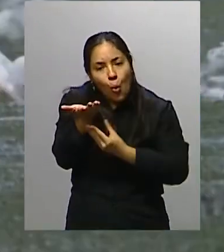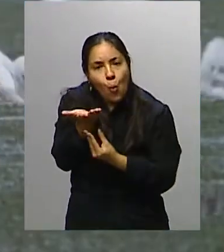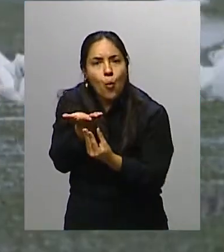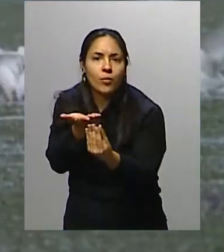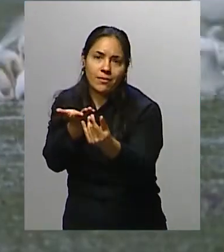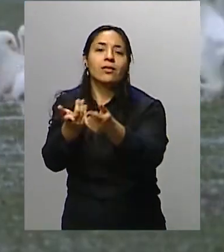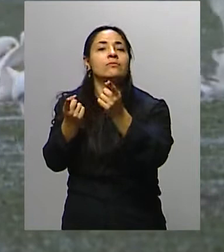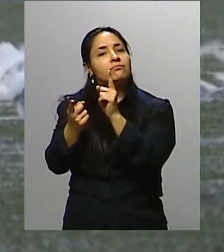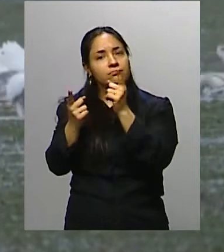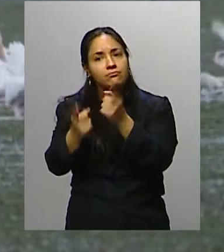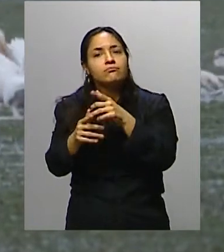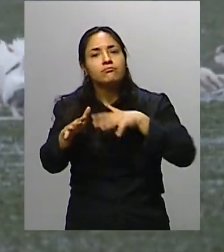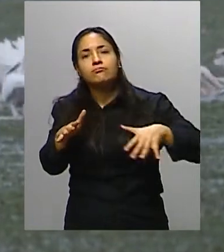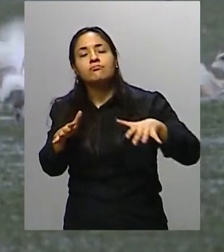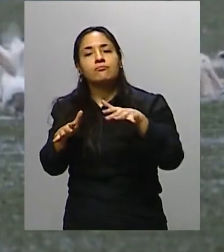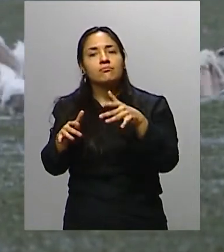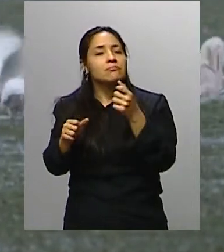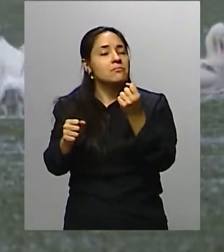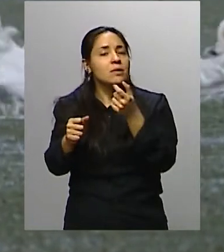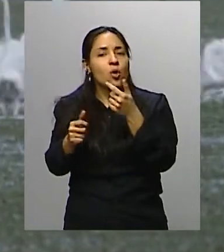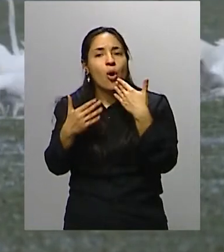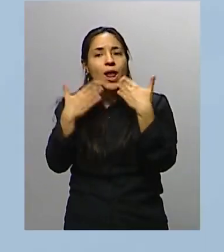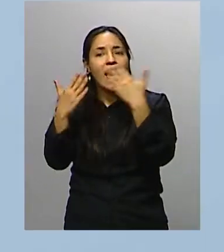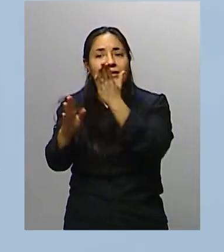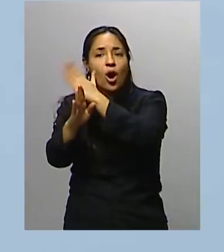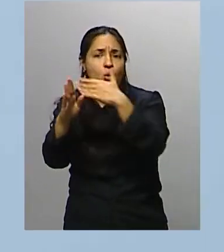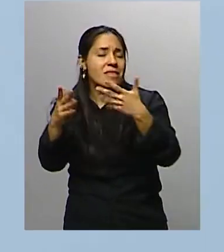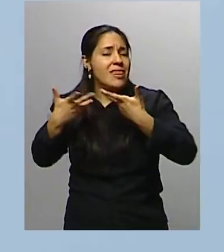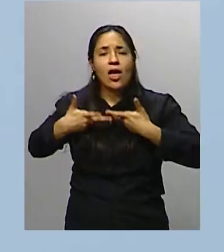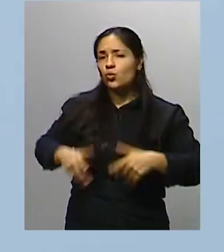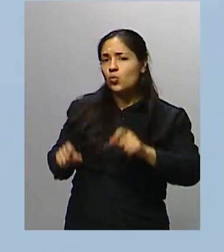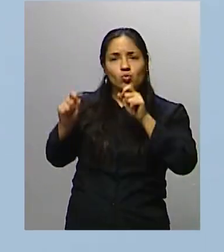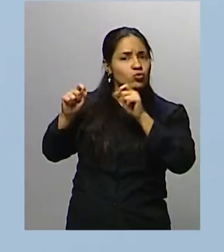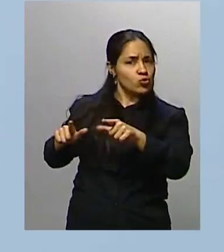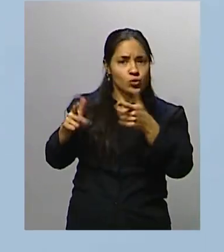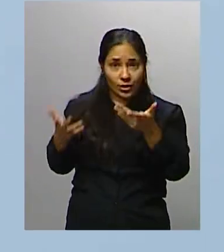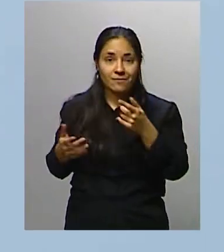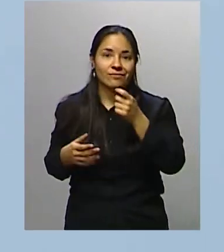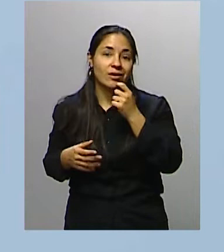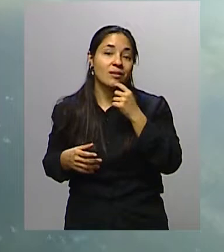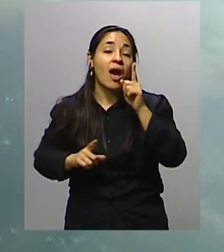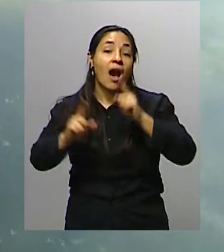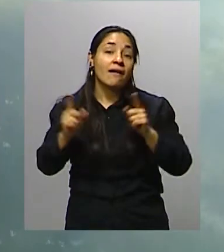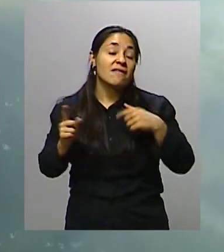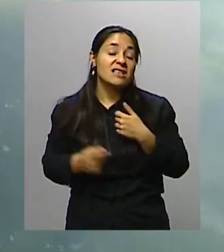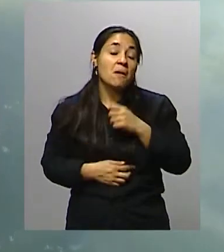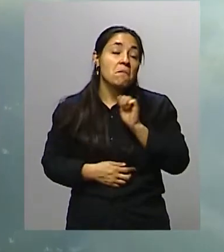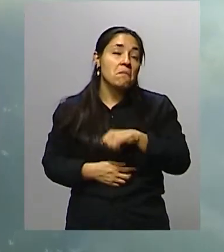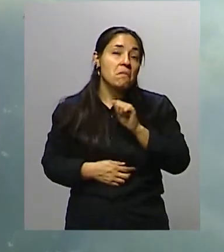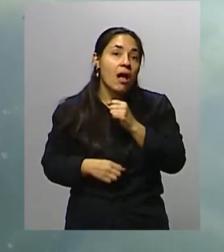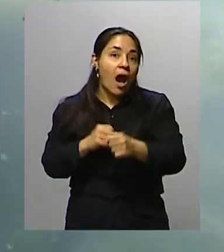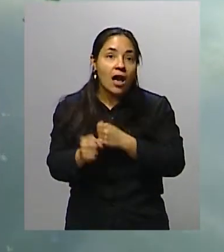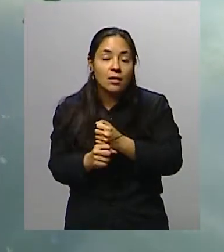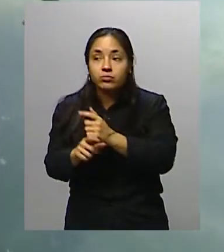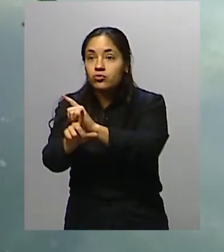sus orillas. Es decir, son todas funciones naturales, ecosistémicas, que uno, hasta que no las pierde, no se da cuenta. Tal